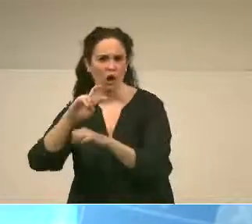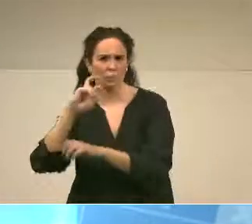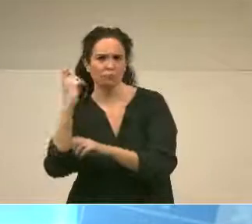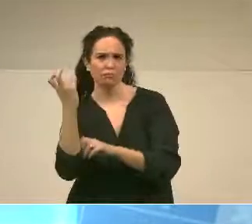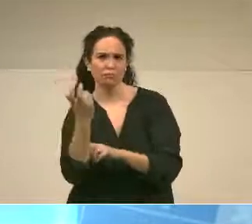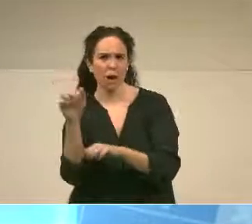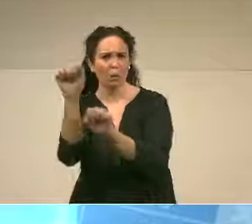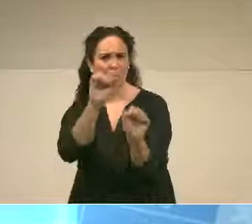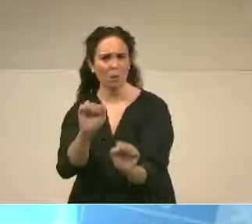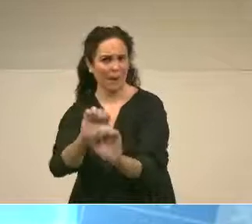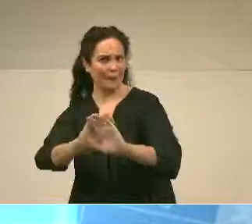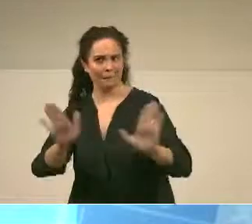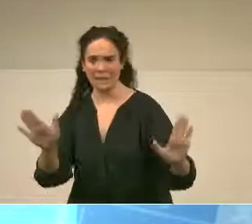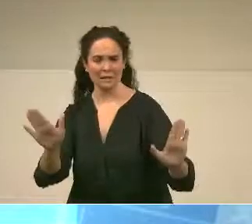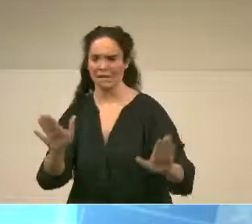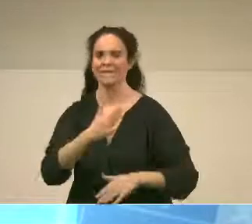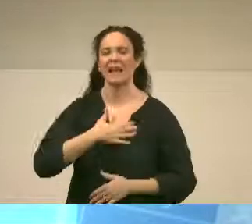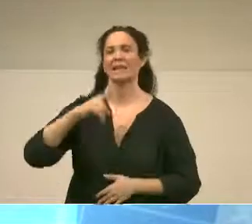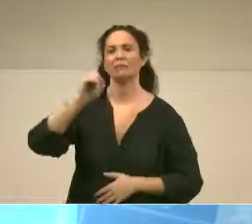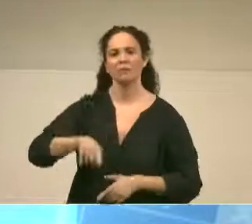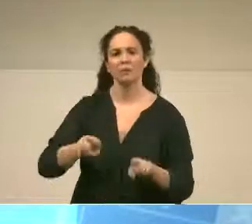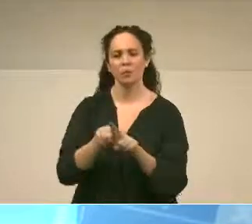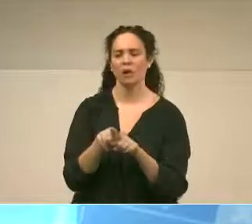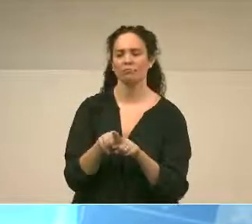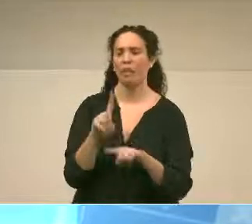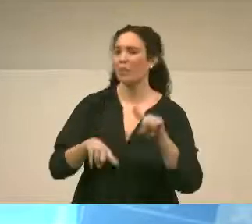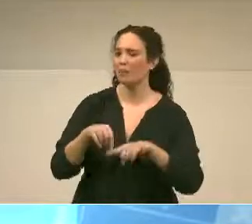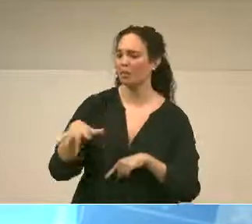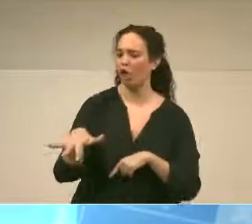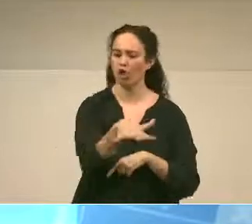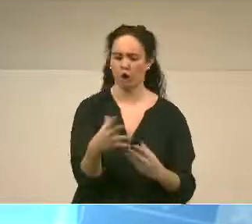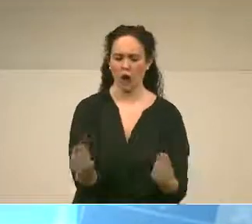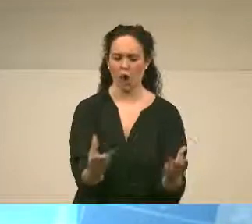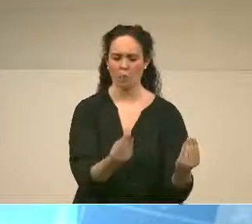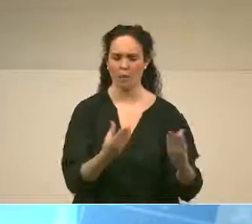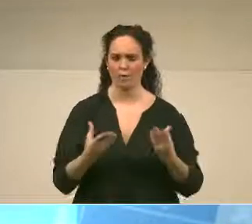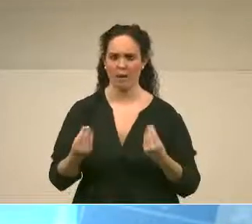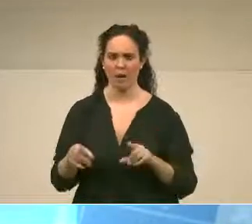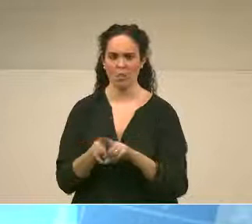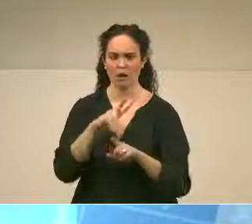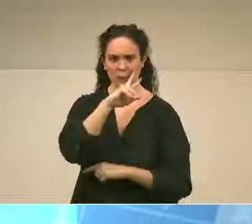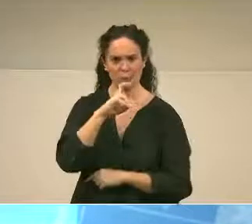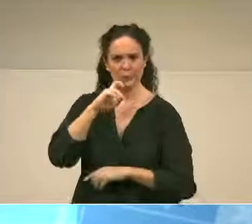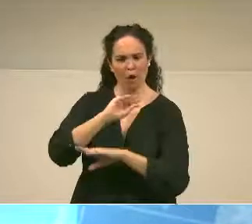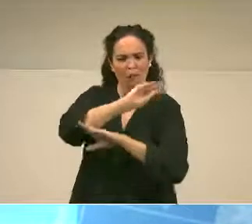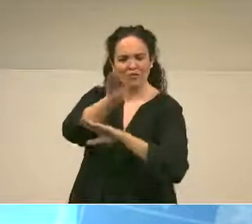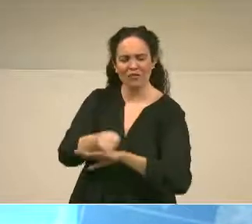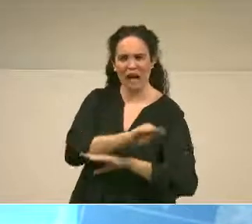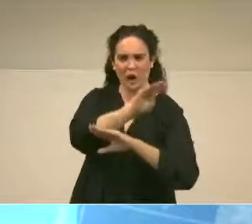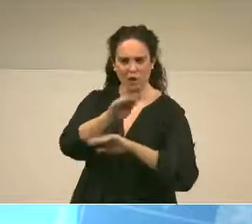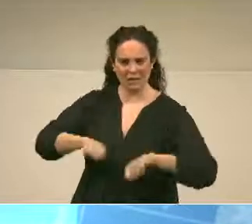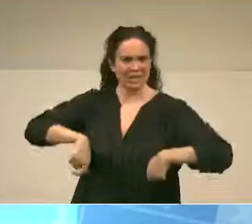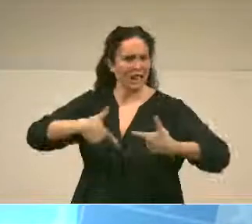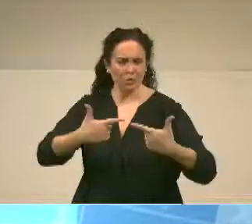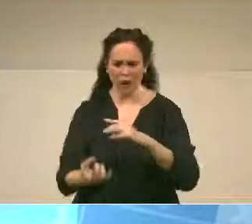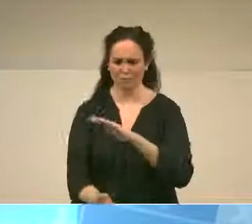Euskadi, sino que queremos garantizar para cada zona húmeda, para cada humedal, la conservación de sus valores naturales,